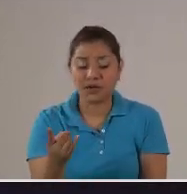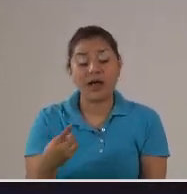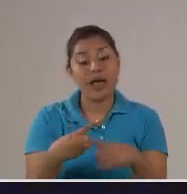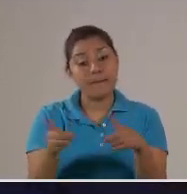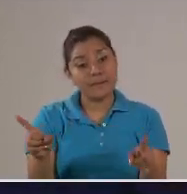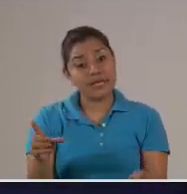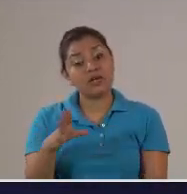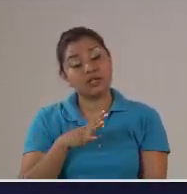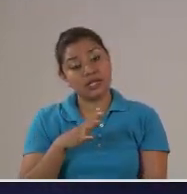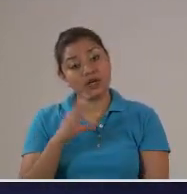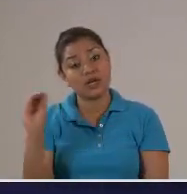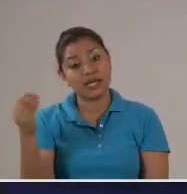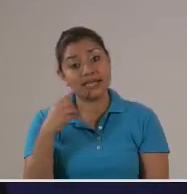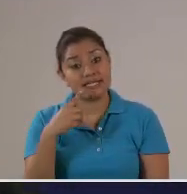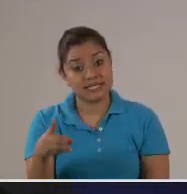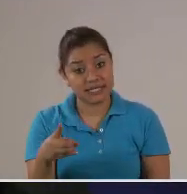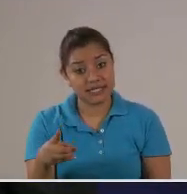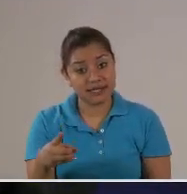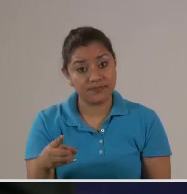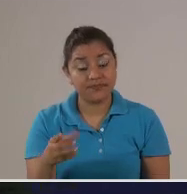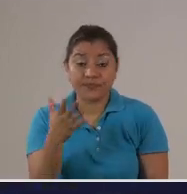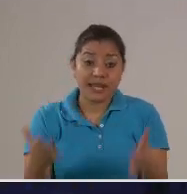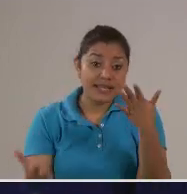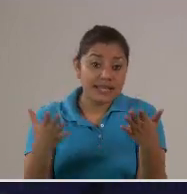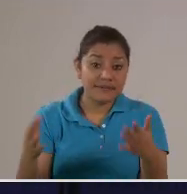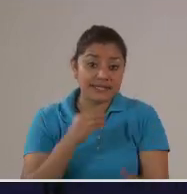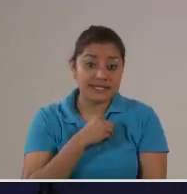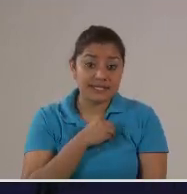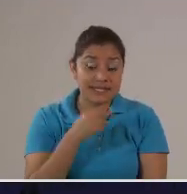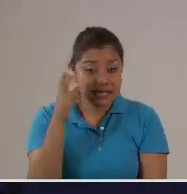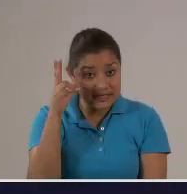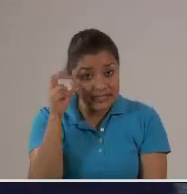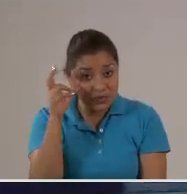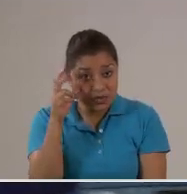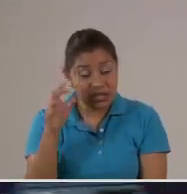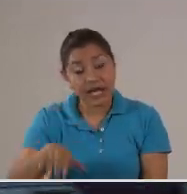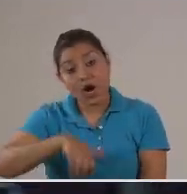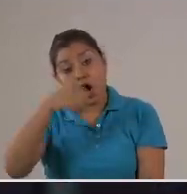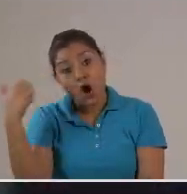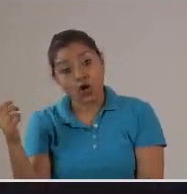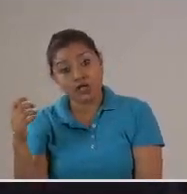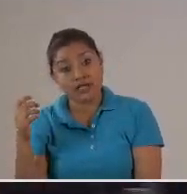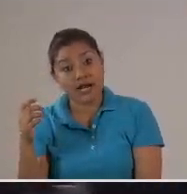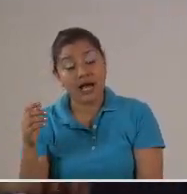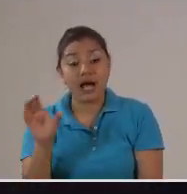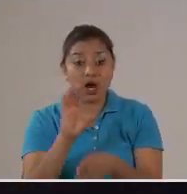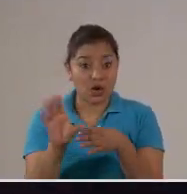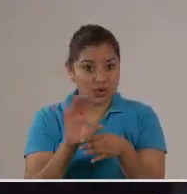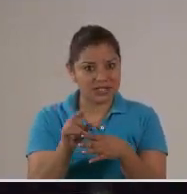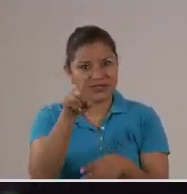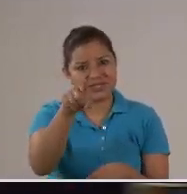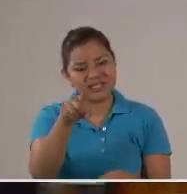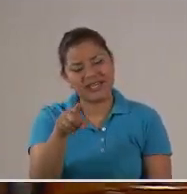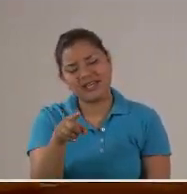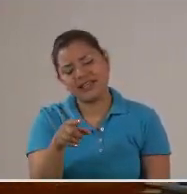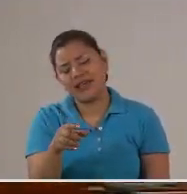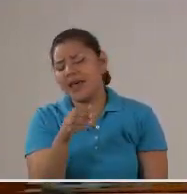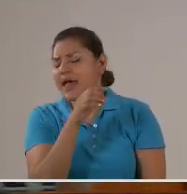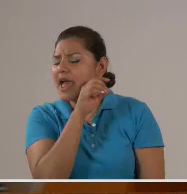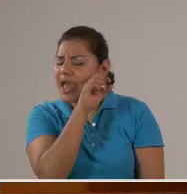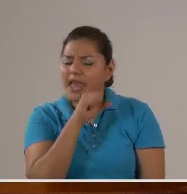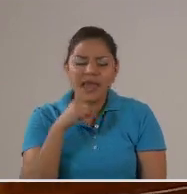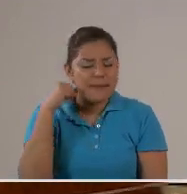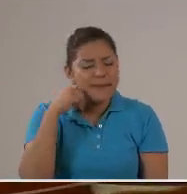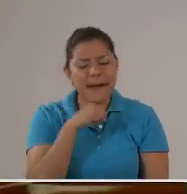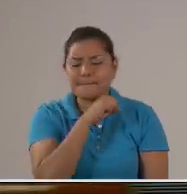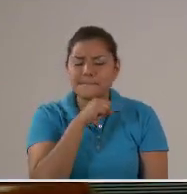hermano Yo sé que tal vez quisieras oír otra cosa hermano por favor aní anímeme por favor hermano